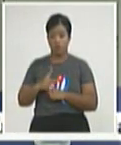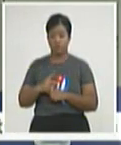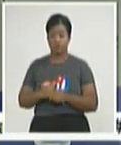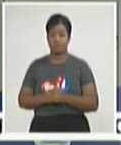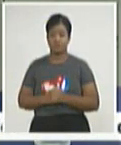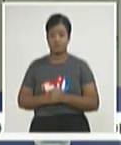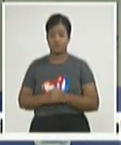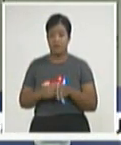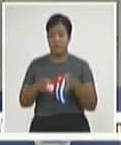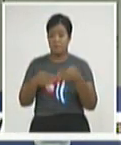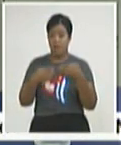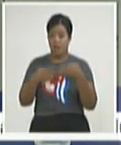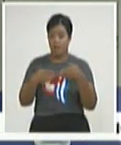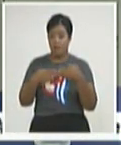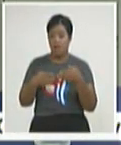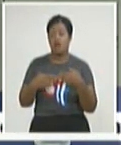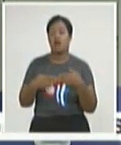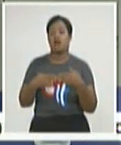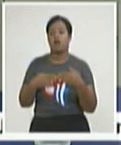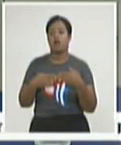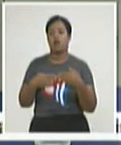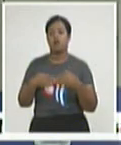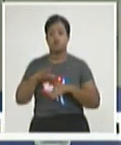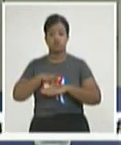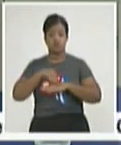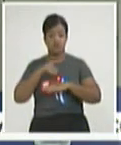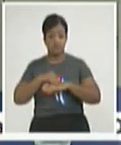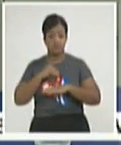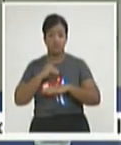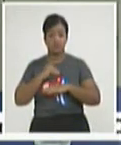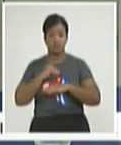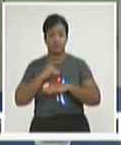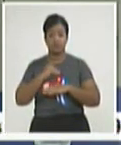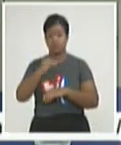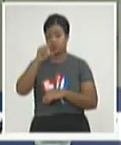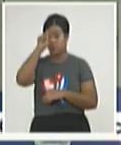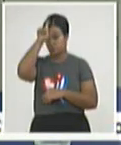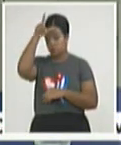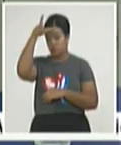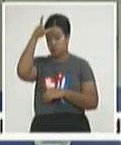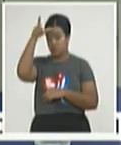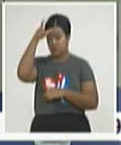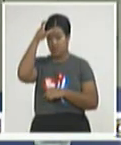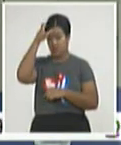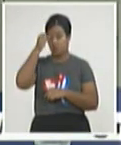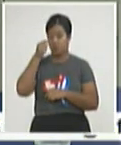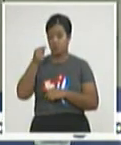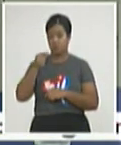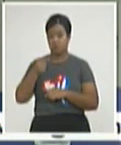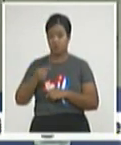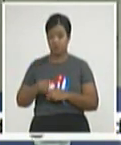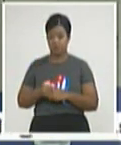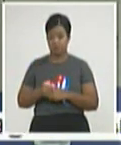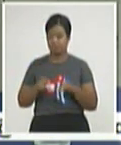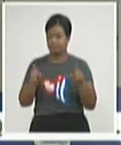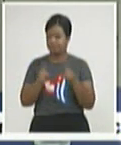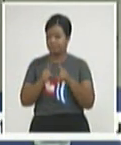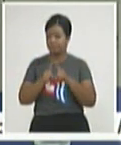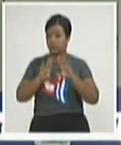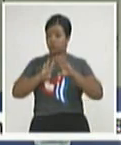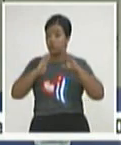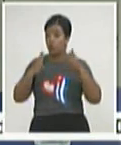de Panamá, Suiza y Turquía 1 de cada uno, y como siempre resumimos, todos viajeros